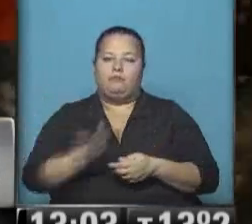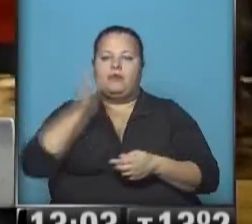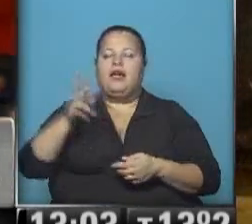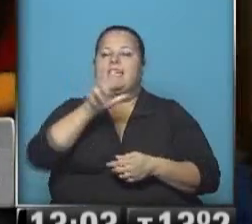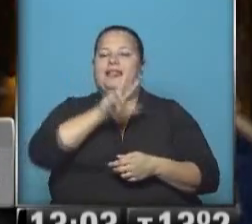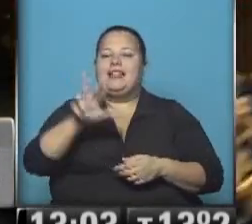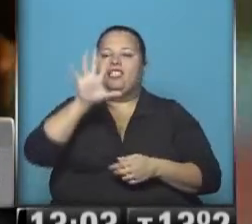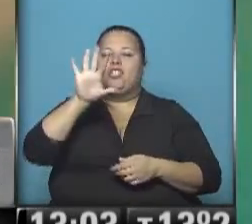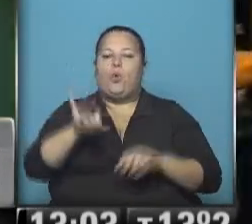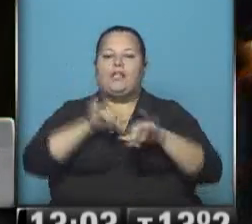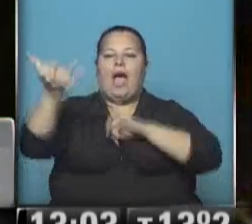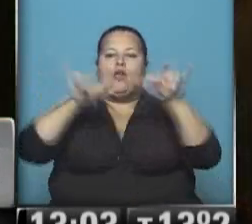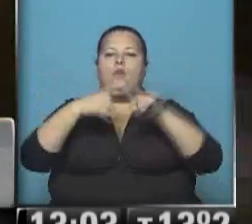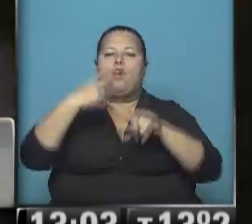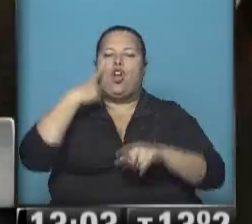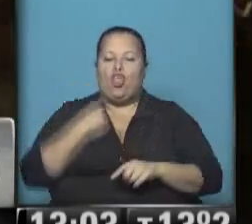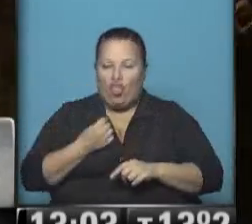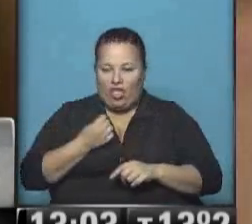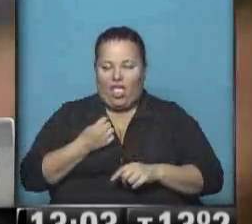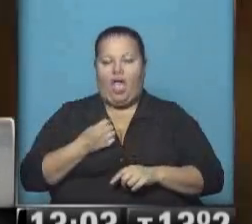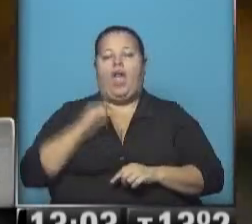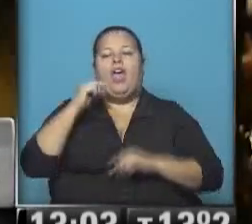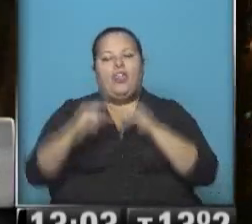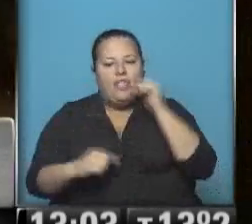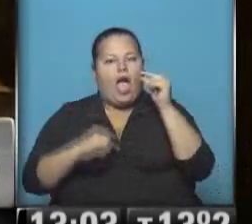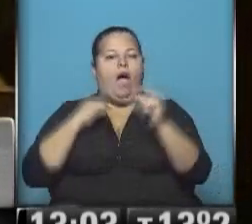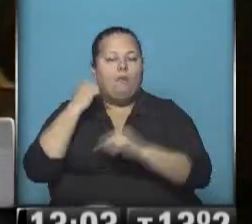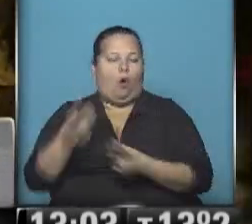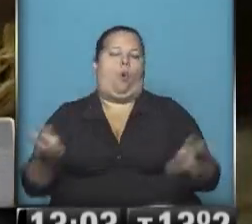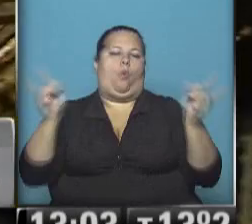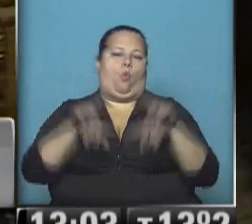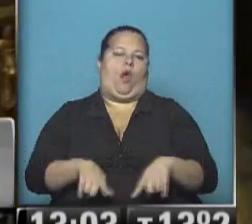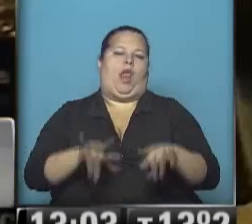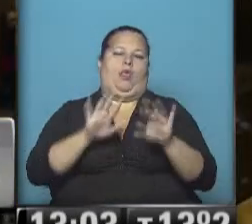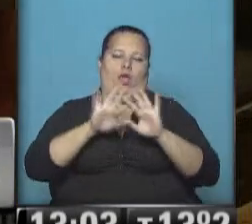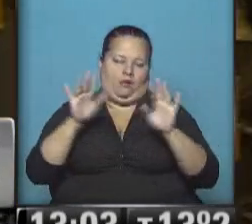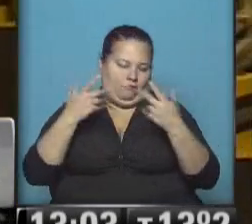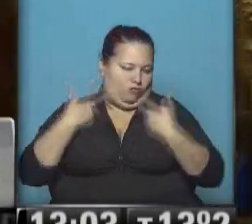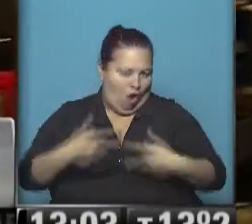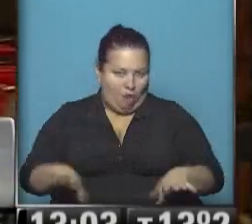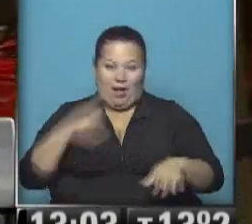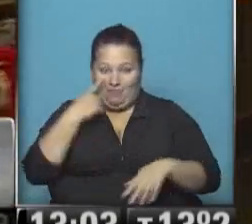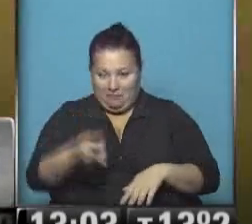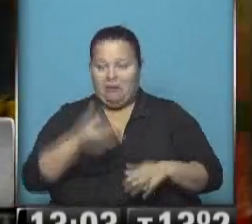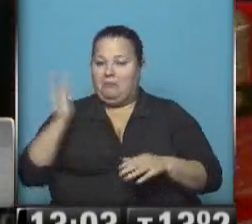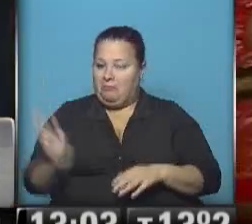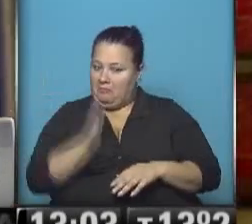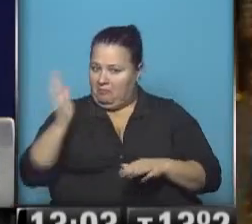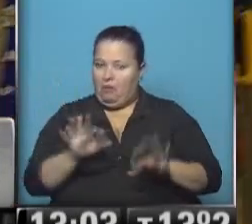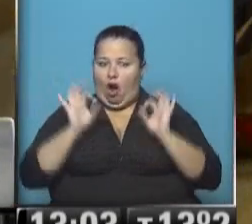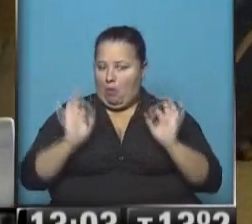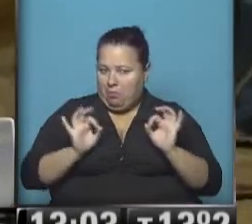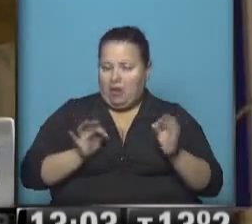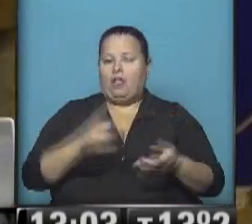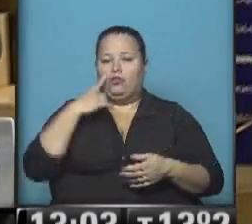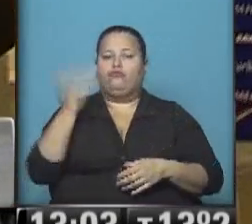350 vuelos por día eh y lentamente tiende a normalizarse la situación como la pueden ver ahora ustedes funcionando a pleno